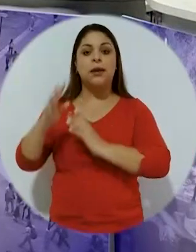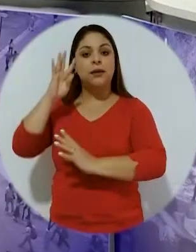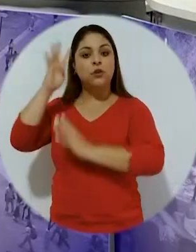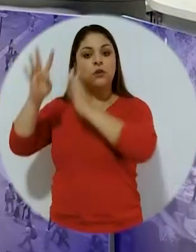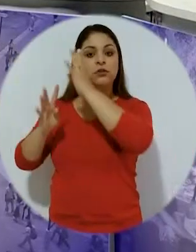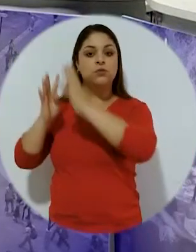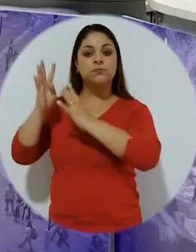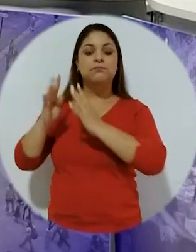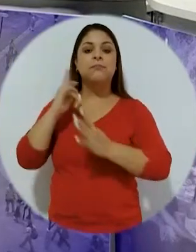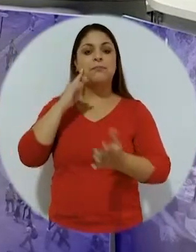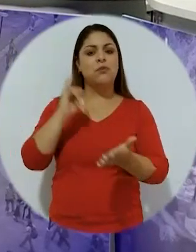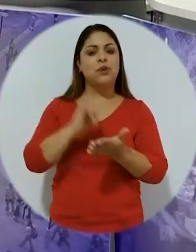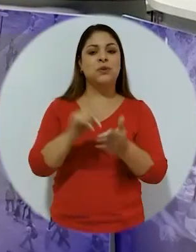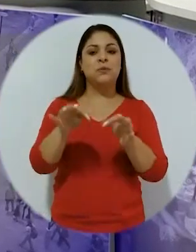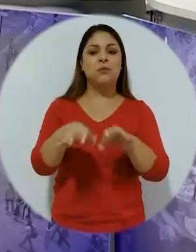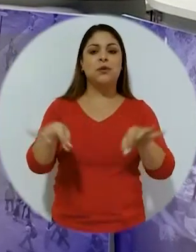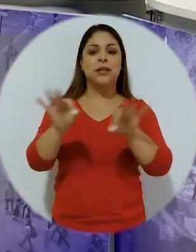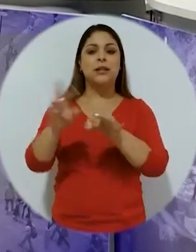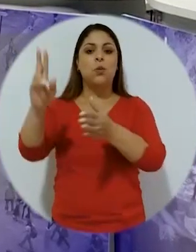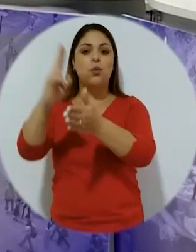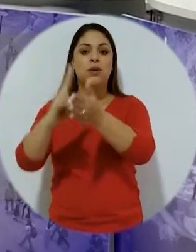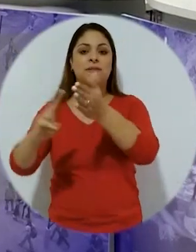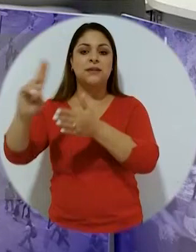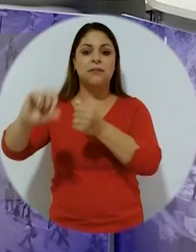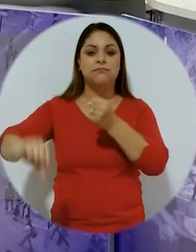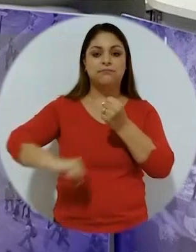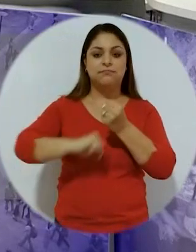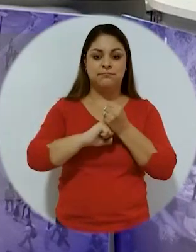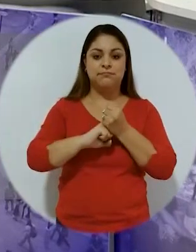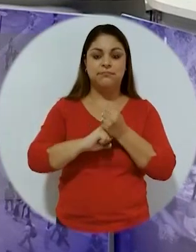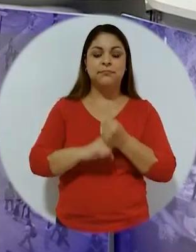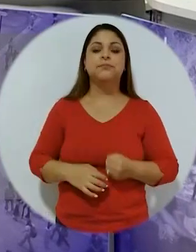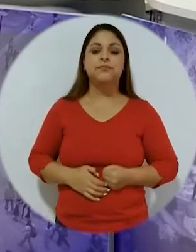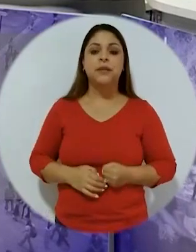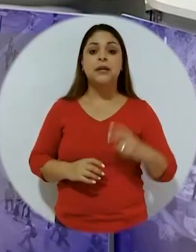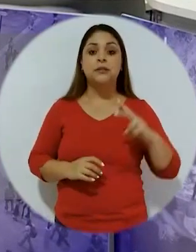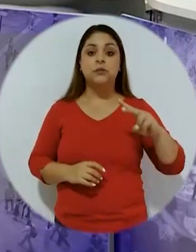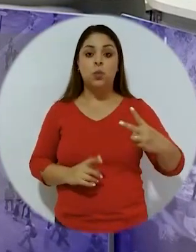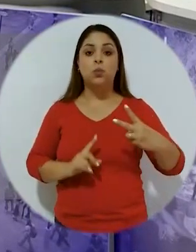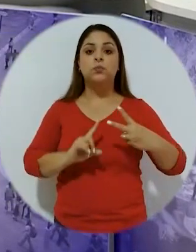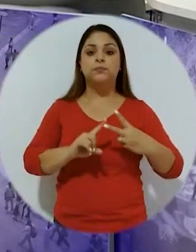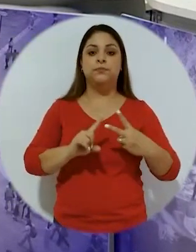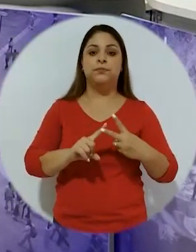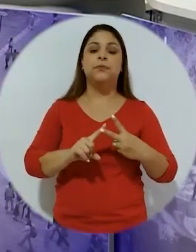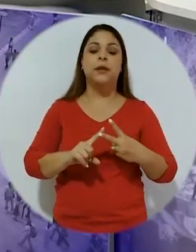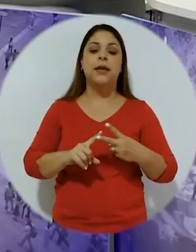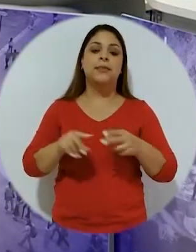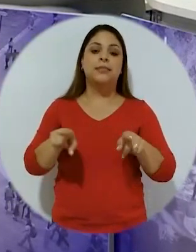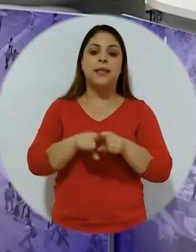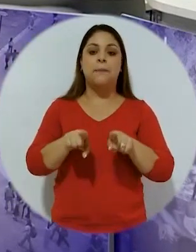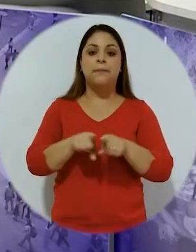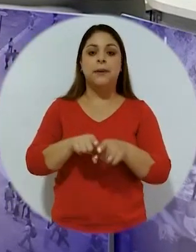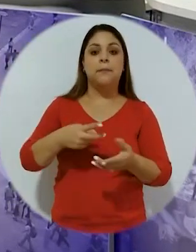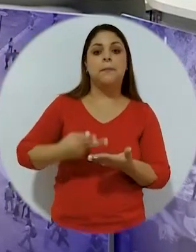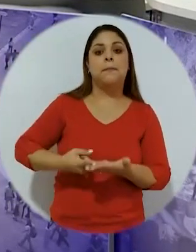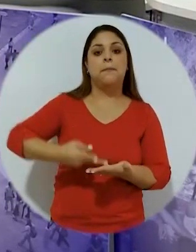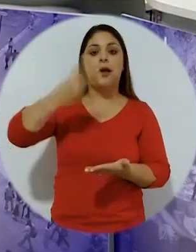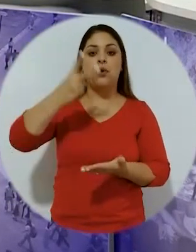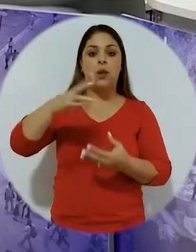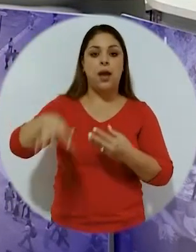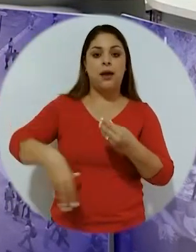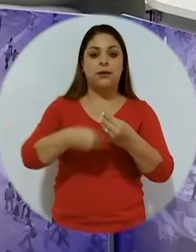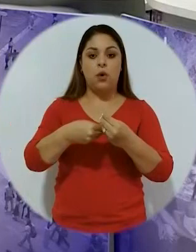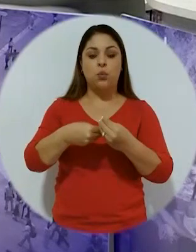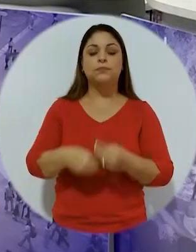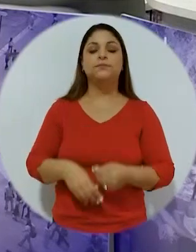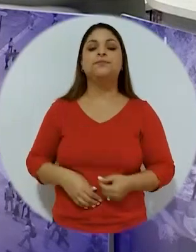es tan importante que la academia nos acompañe. Cuando hablamos de bioeconomía, también hablamos de valor agregado y también estamos hablando de